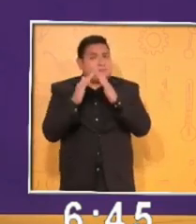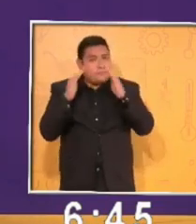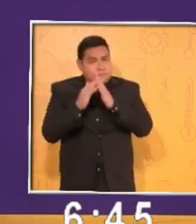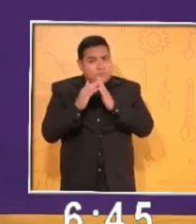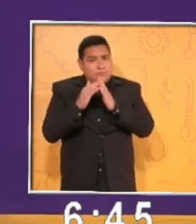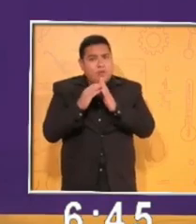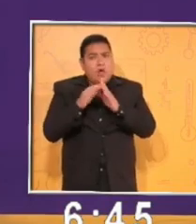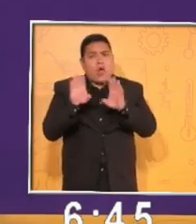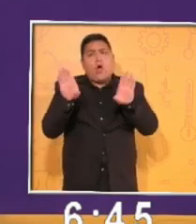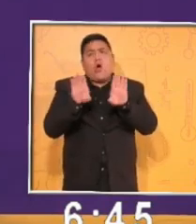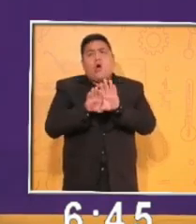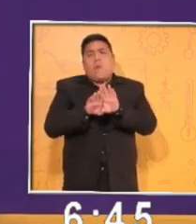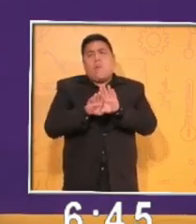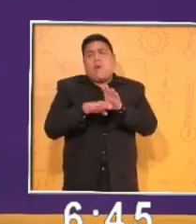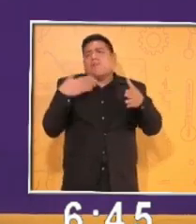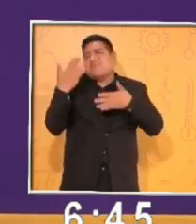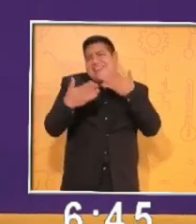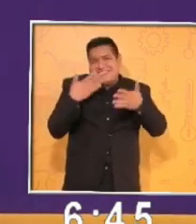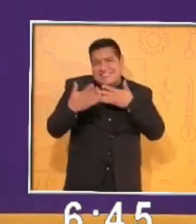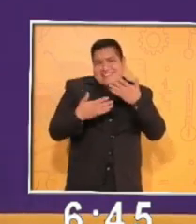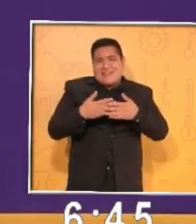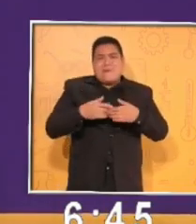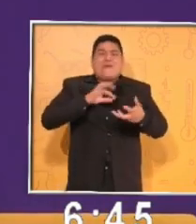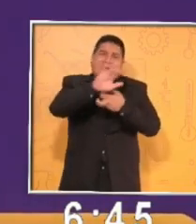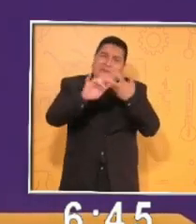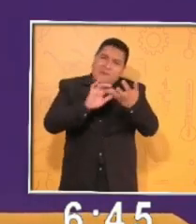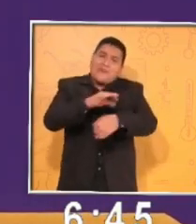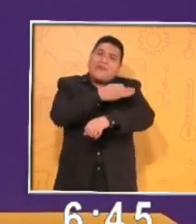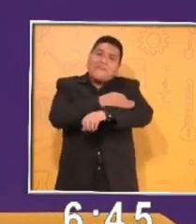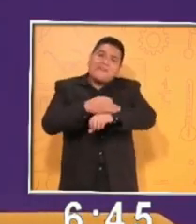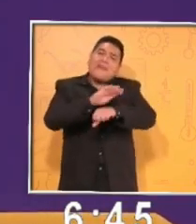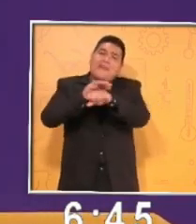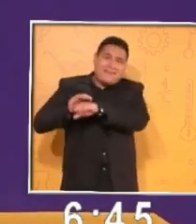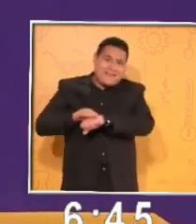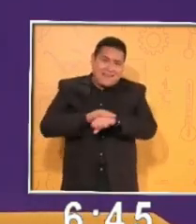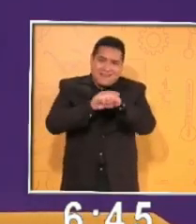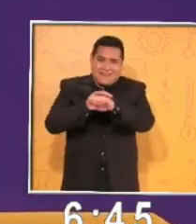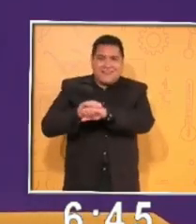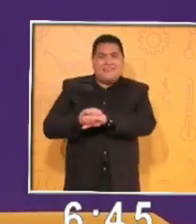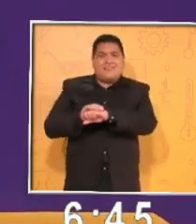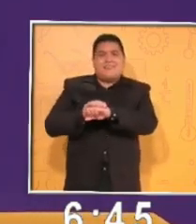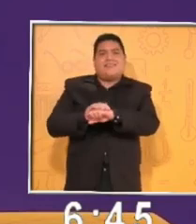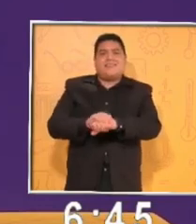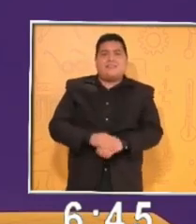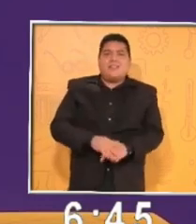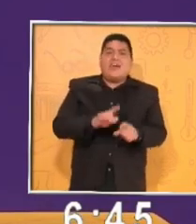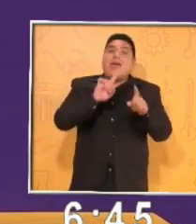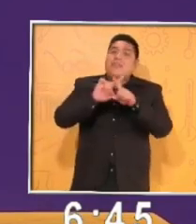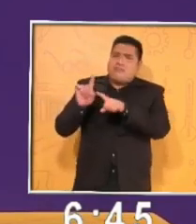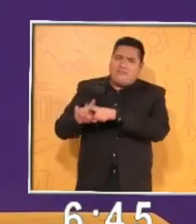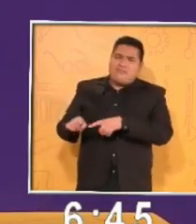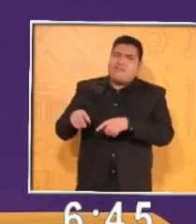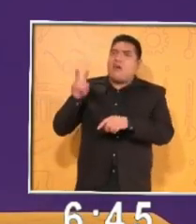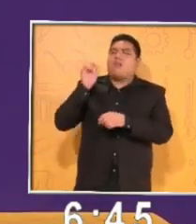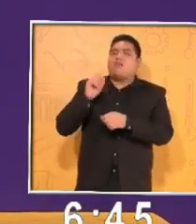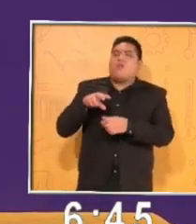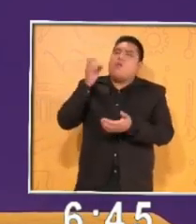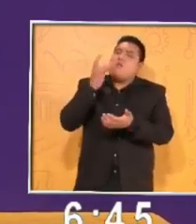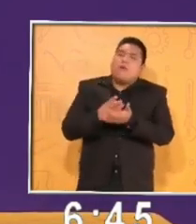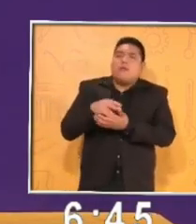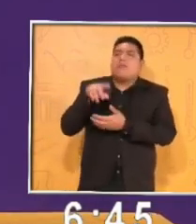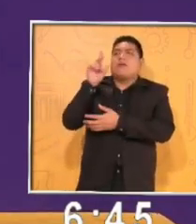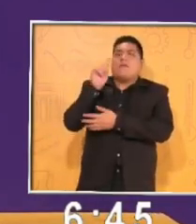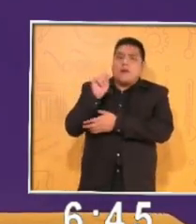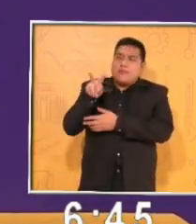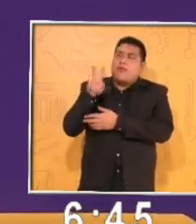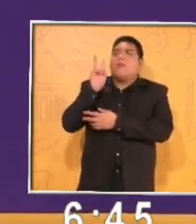Como una estrategia más para pasar el rato diferente a estar viendo series de televisión.